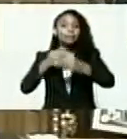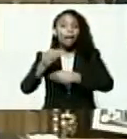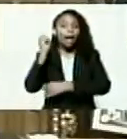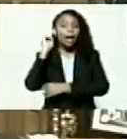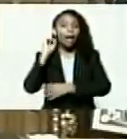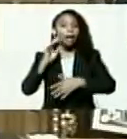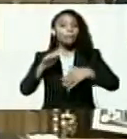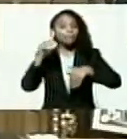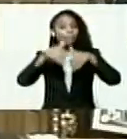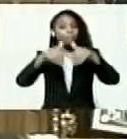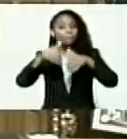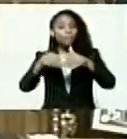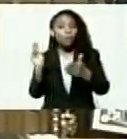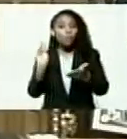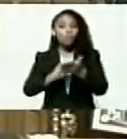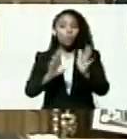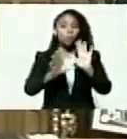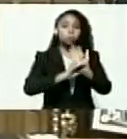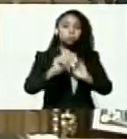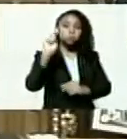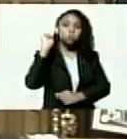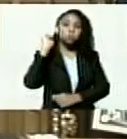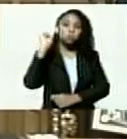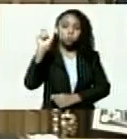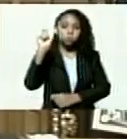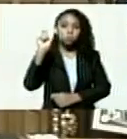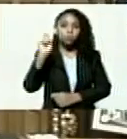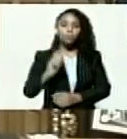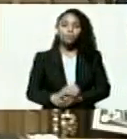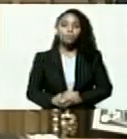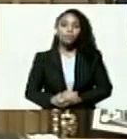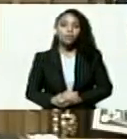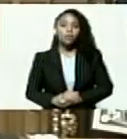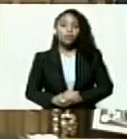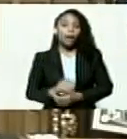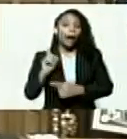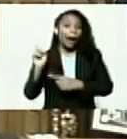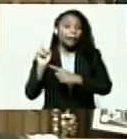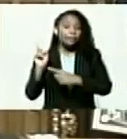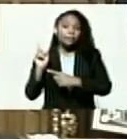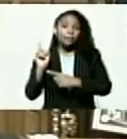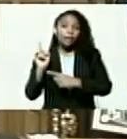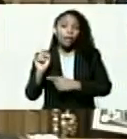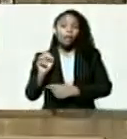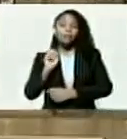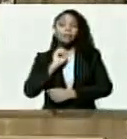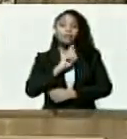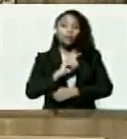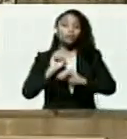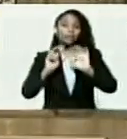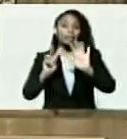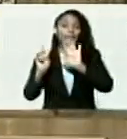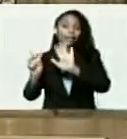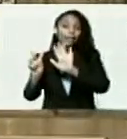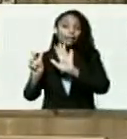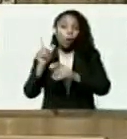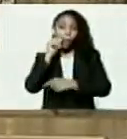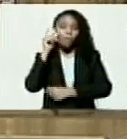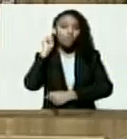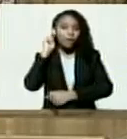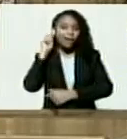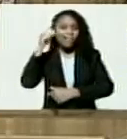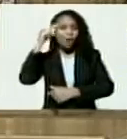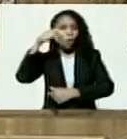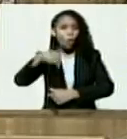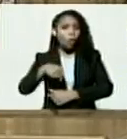establecidas en la Constitución de la República Bolivariana de Venezuela. Son estos 200 177 hombres y mujeres que el día de